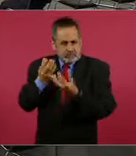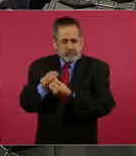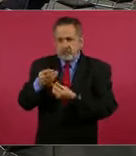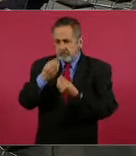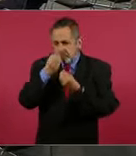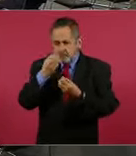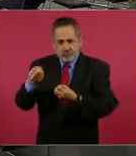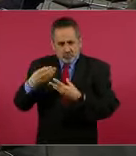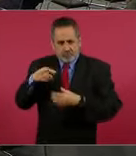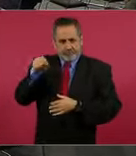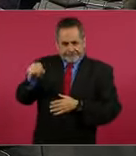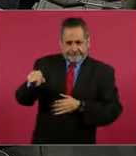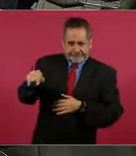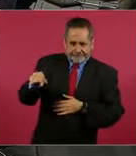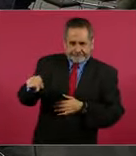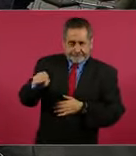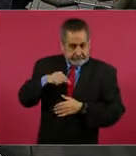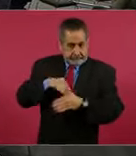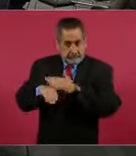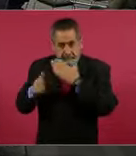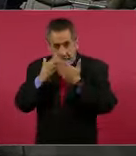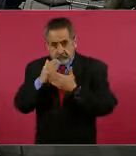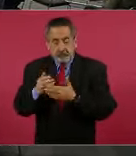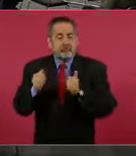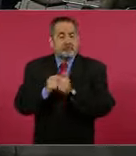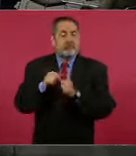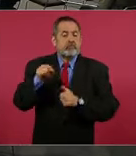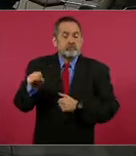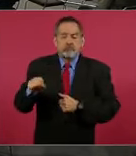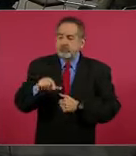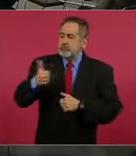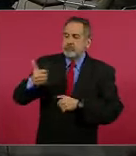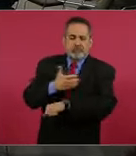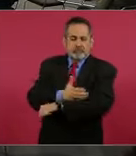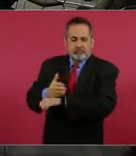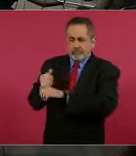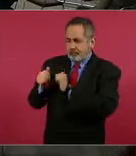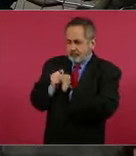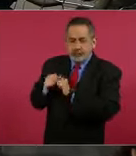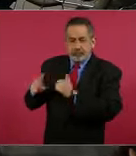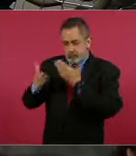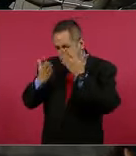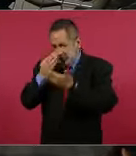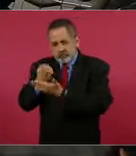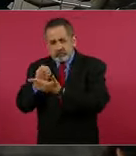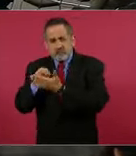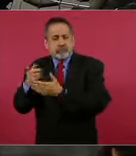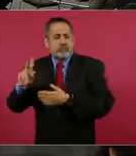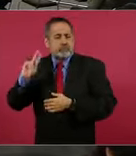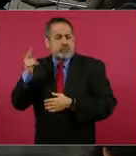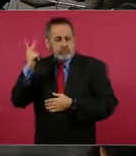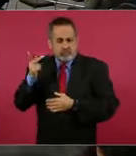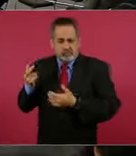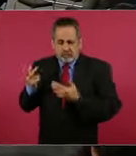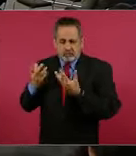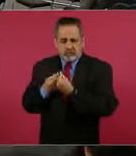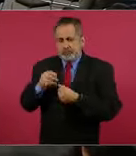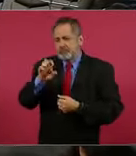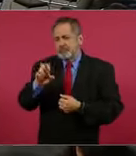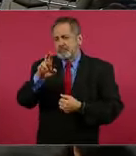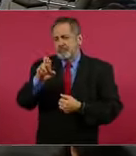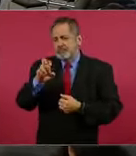comida y hospedaje, con un paisano que estudiaba economía en el Poli, Ever